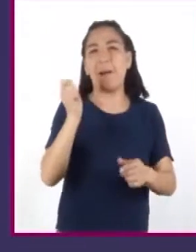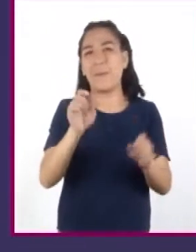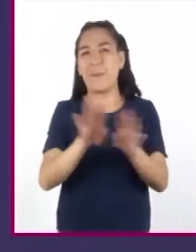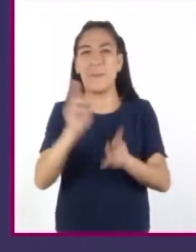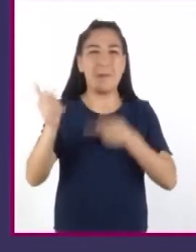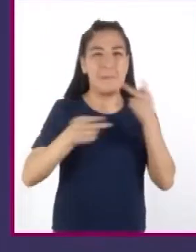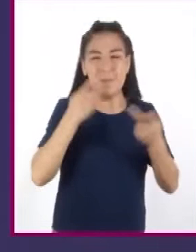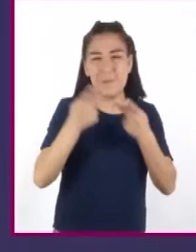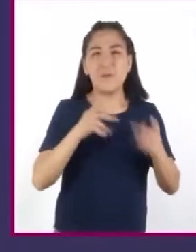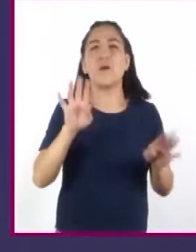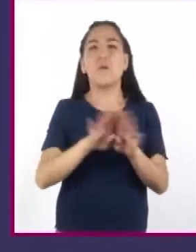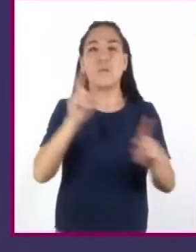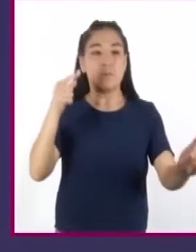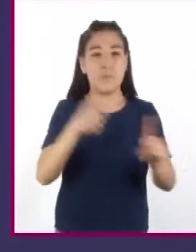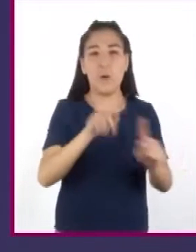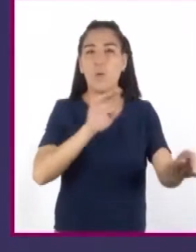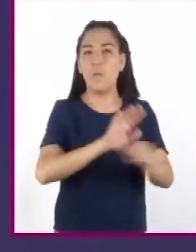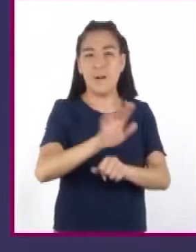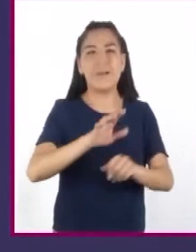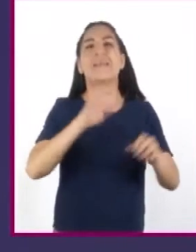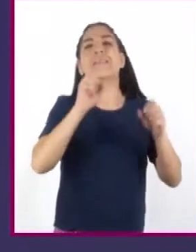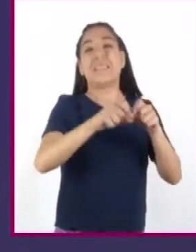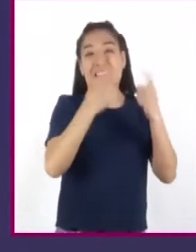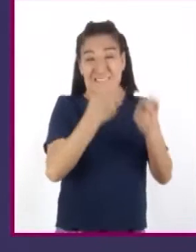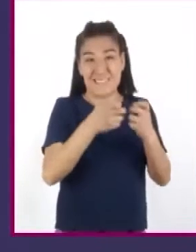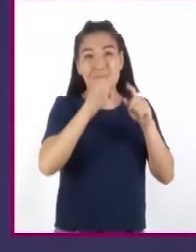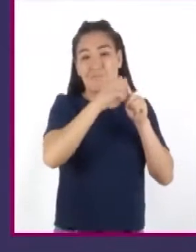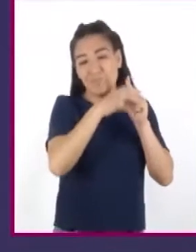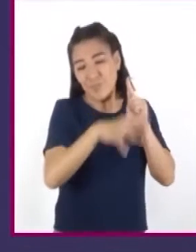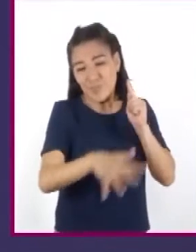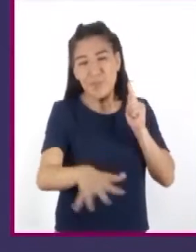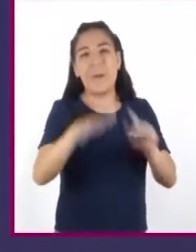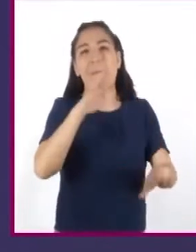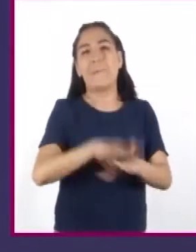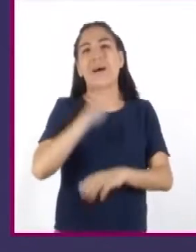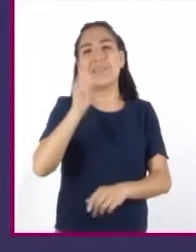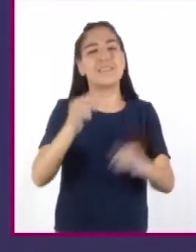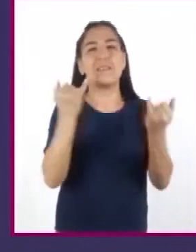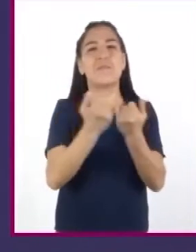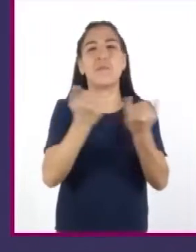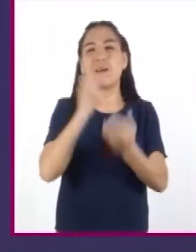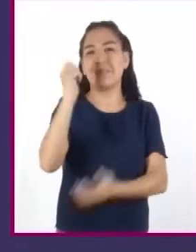en una dirección, sino que se ramificó de muchas maneras, como la copa de un